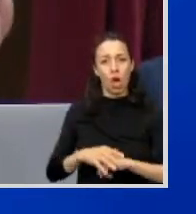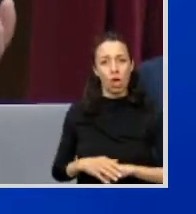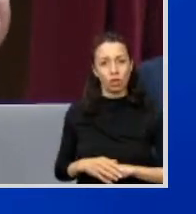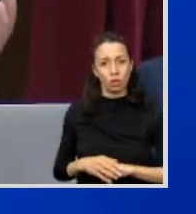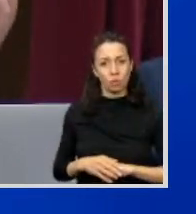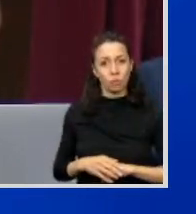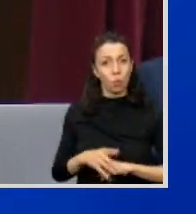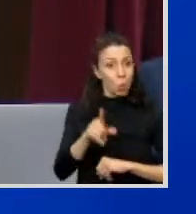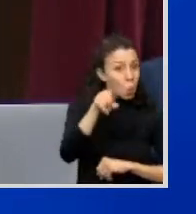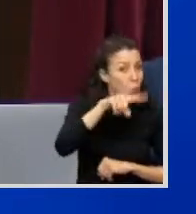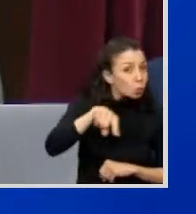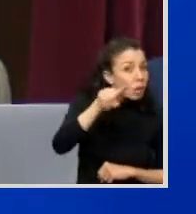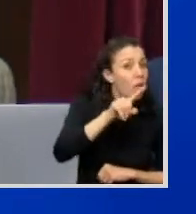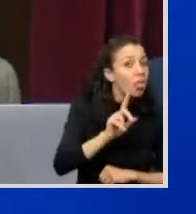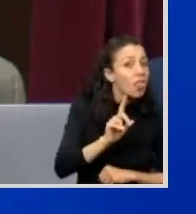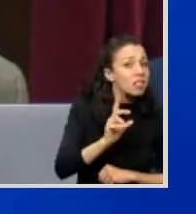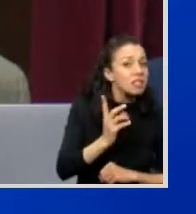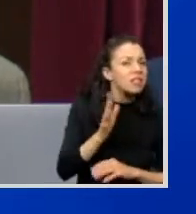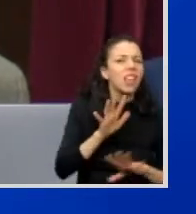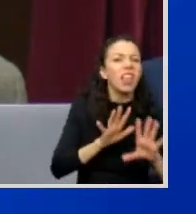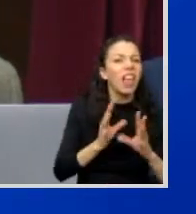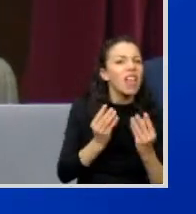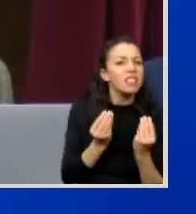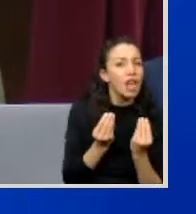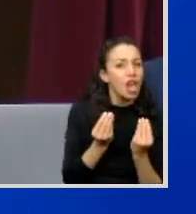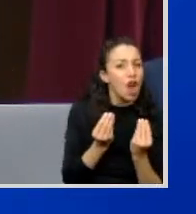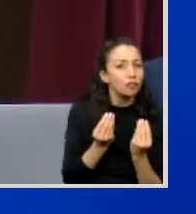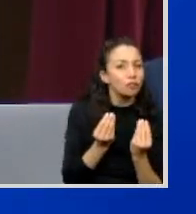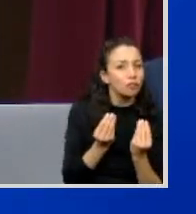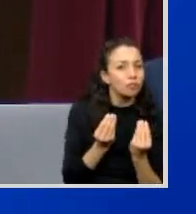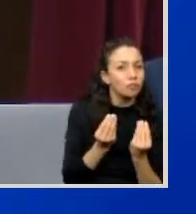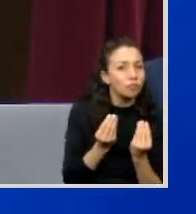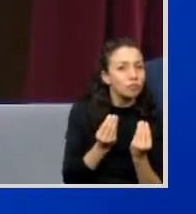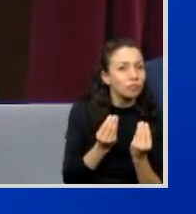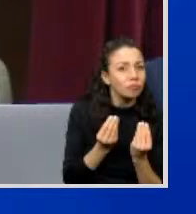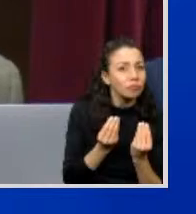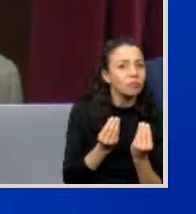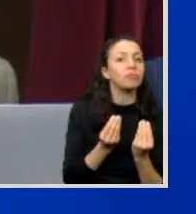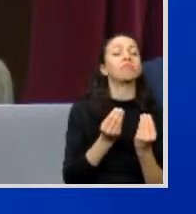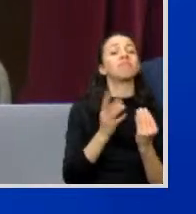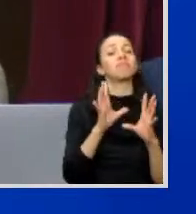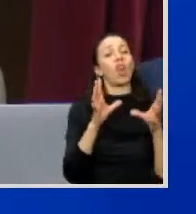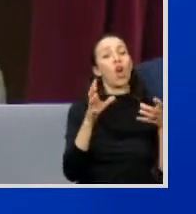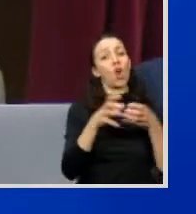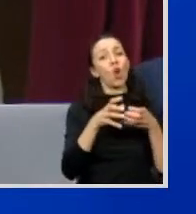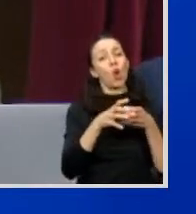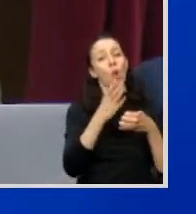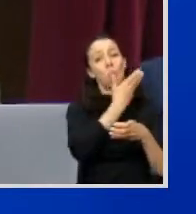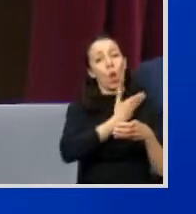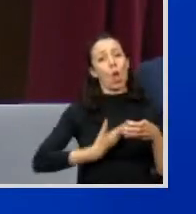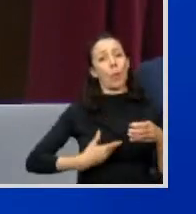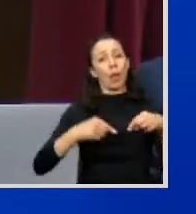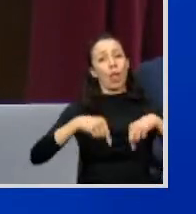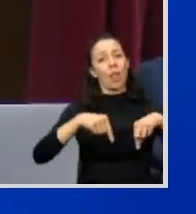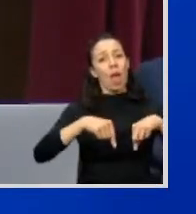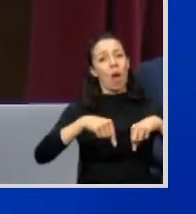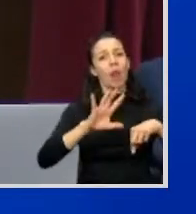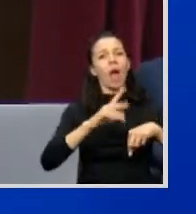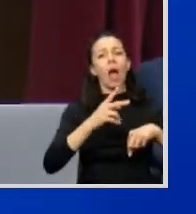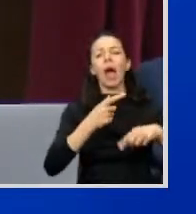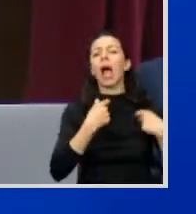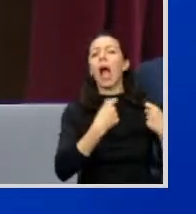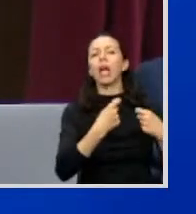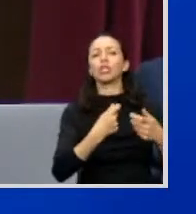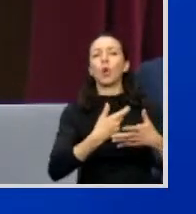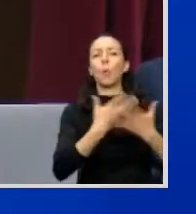manera estamos en consonancia lo mismo con las mismas ideas. Nosotros, tres cosas dejó con claridad la reunión, están en forma de